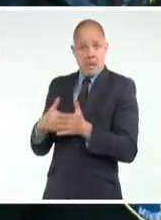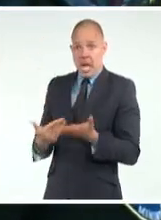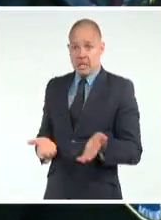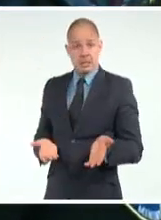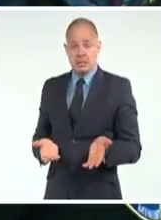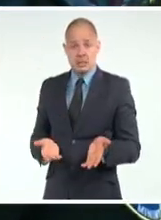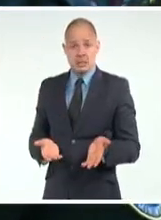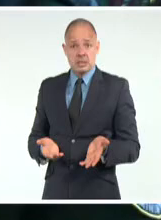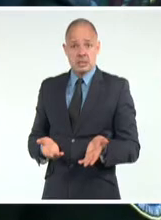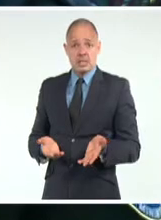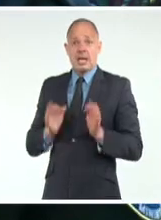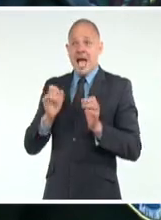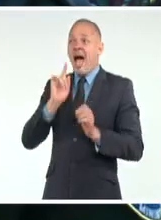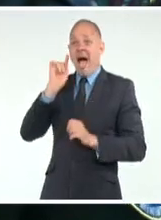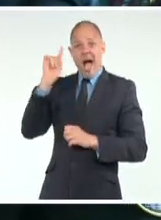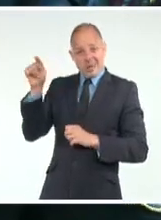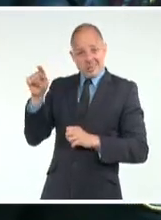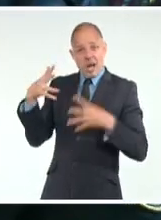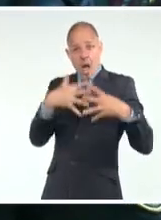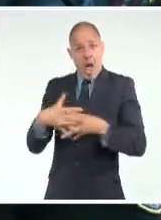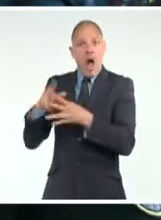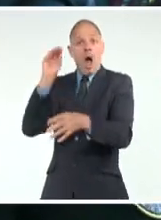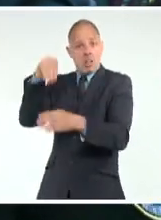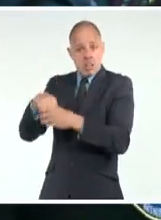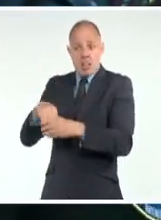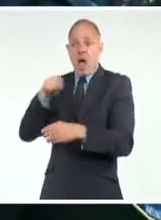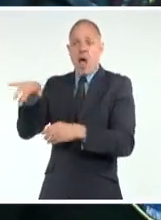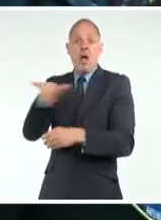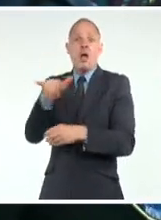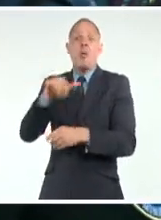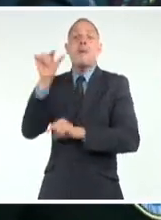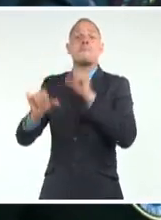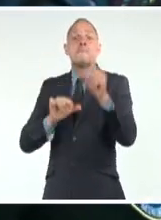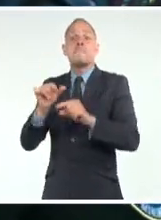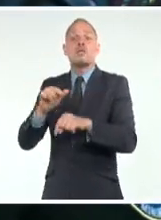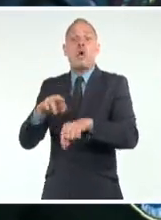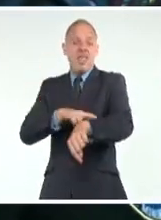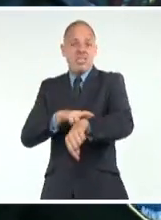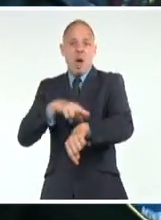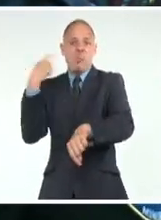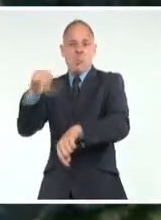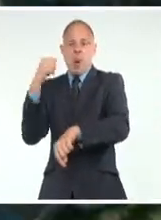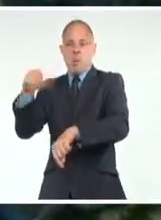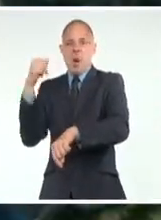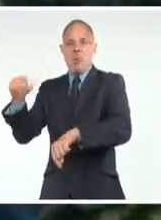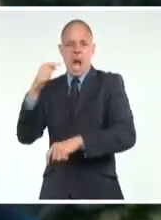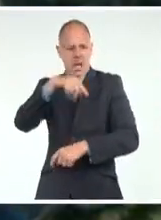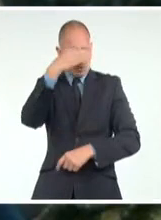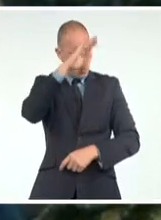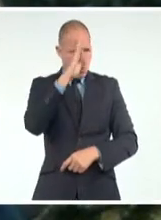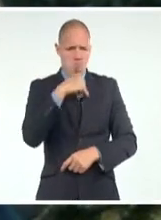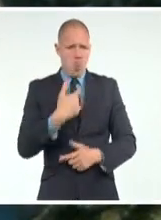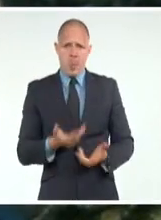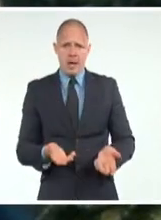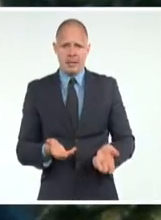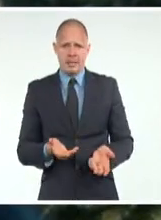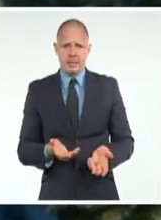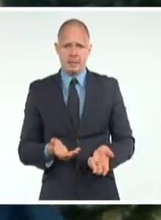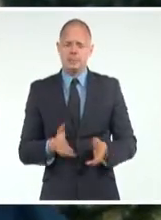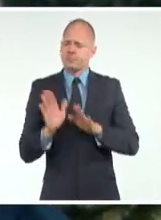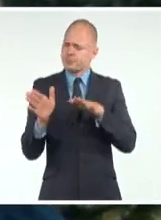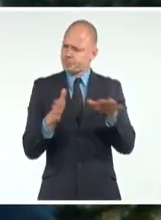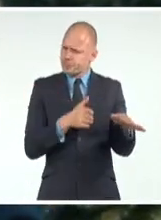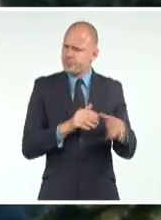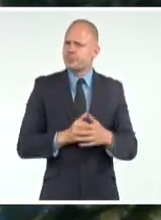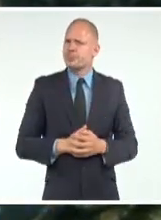país todavía continúa, existe la discriminación racial. Aquí en Cuba eso no existe. ¿Cuáles son las características de los hombres y